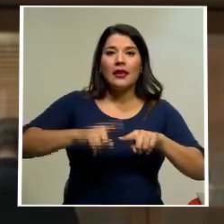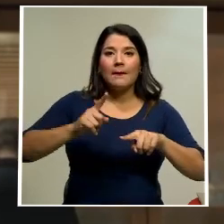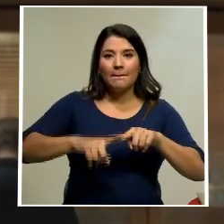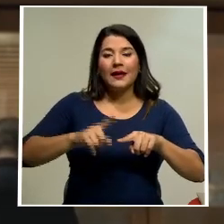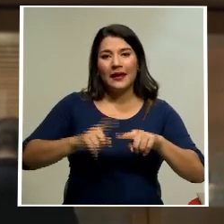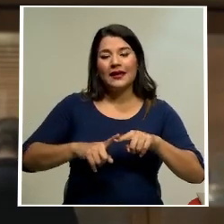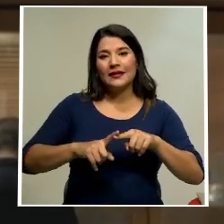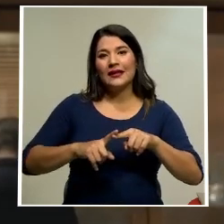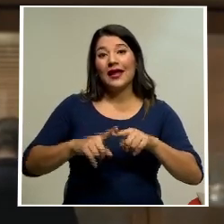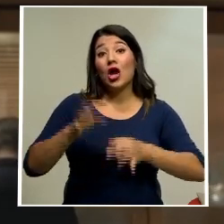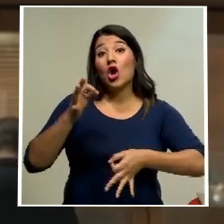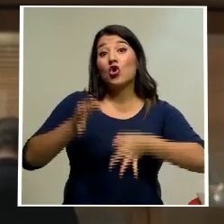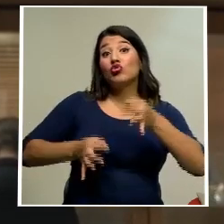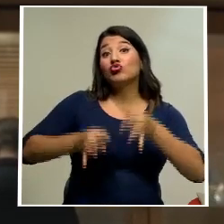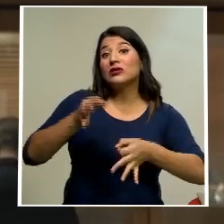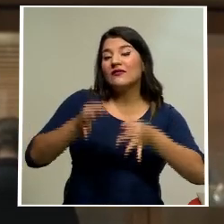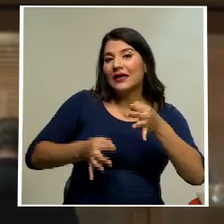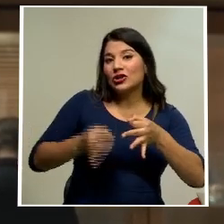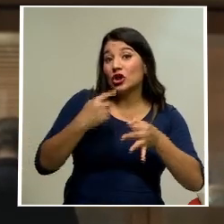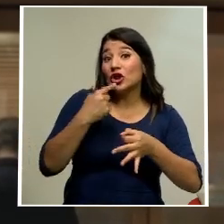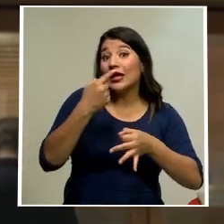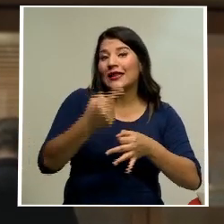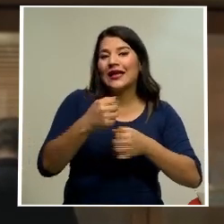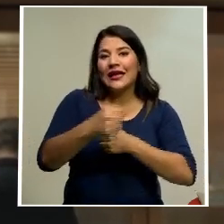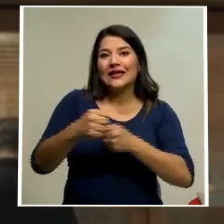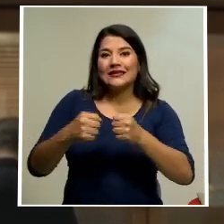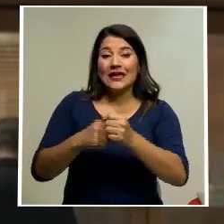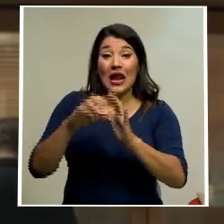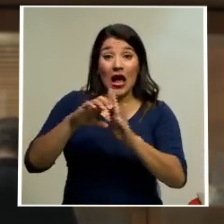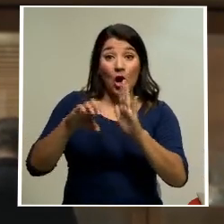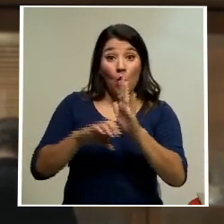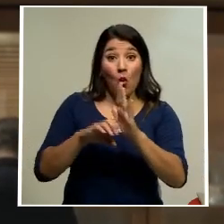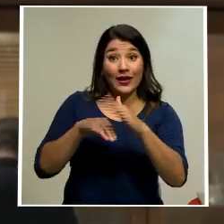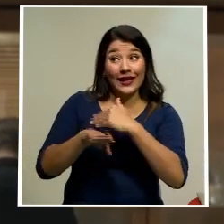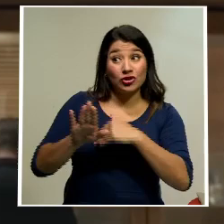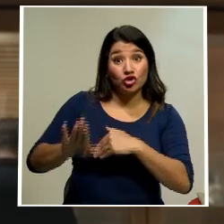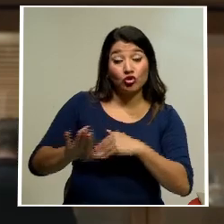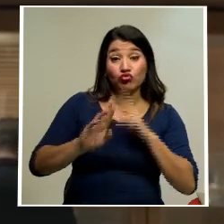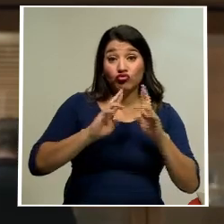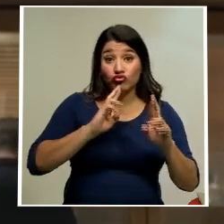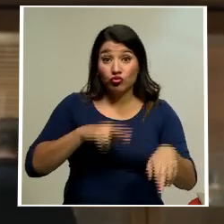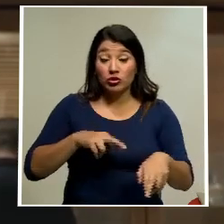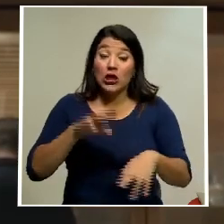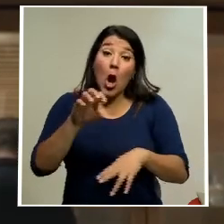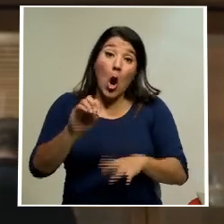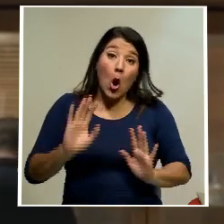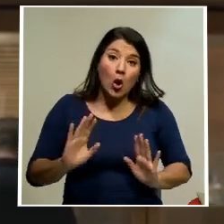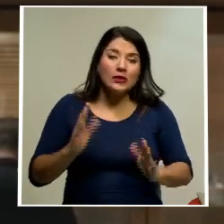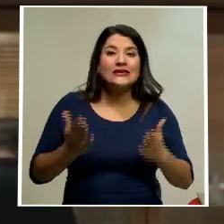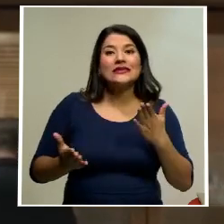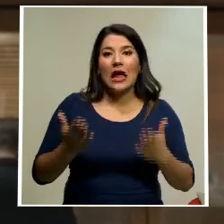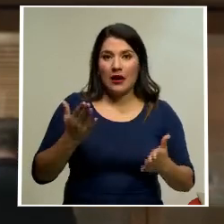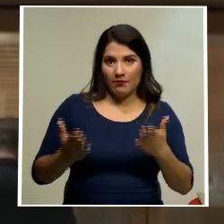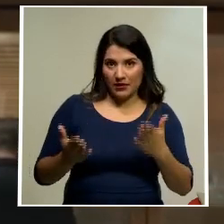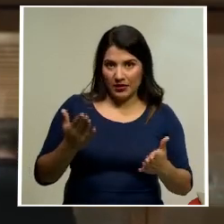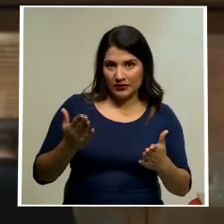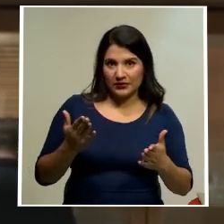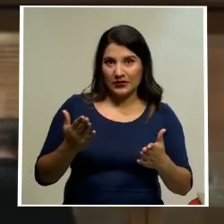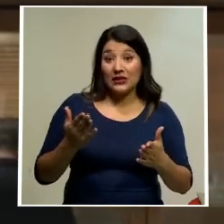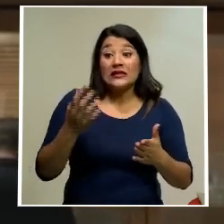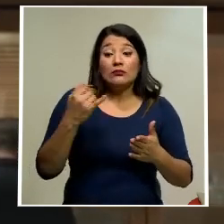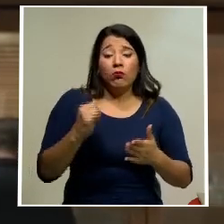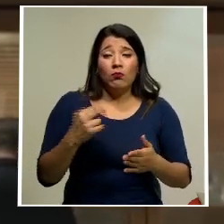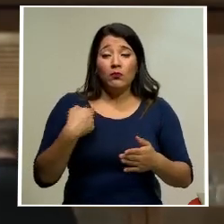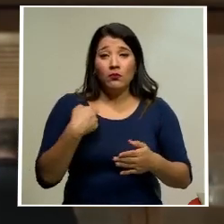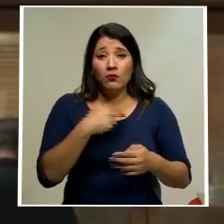la fundamentación que dé la Sala Constitucional, o pudiera ser que si aún prescindiendo